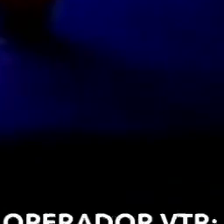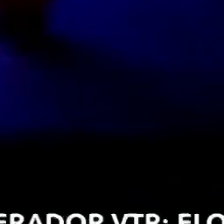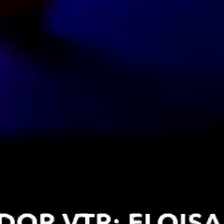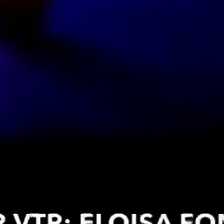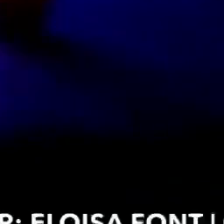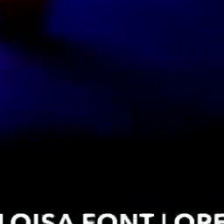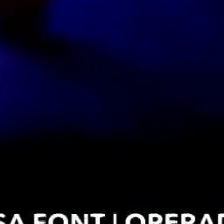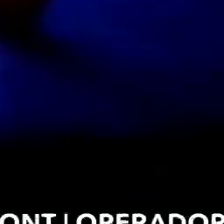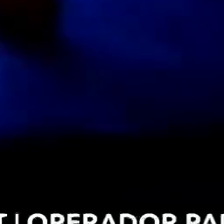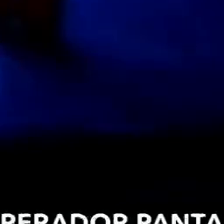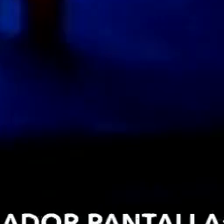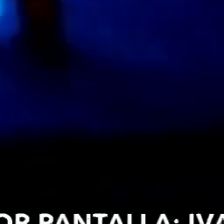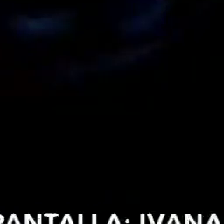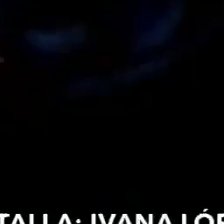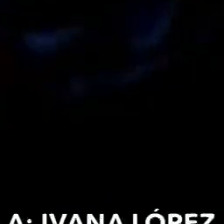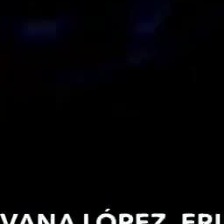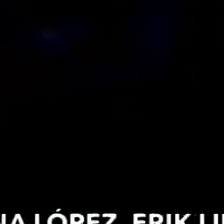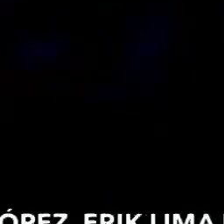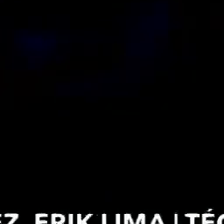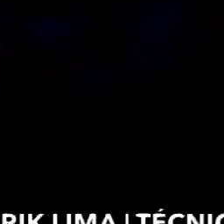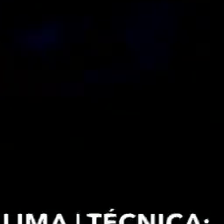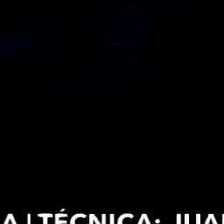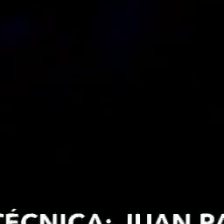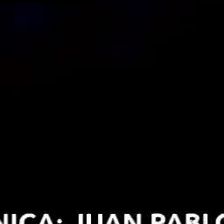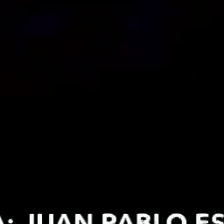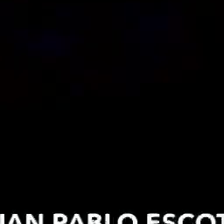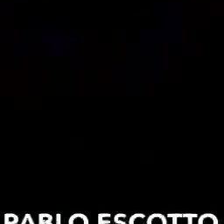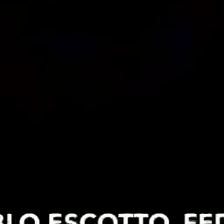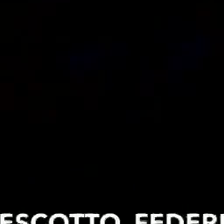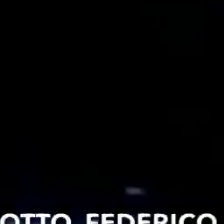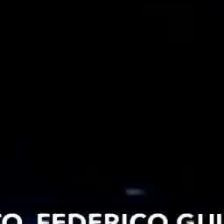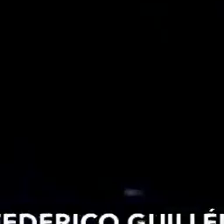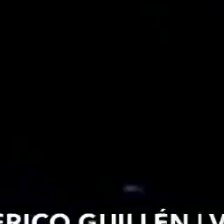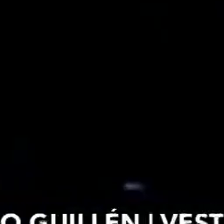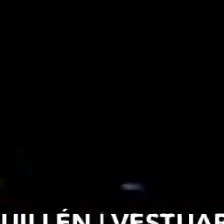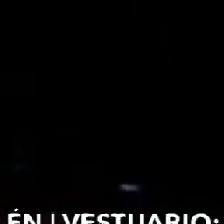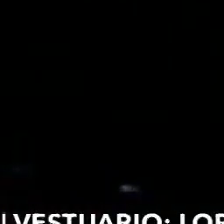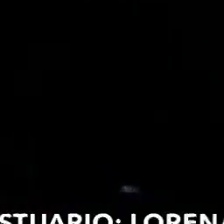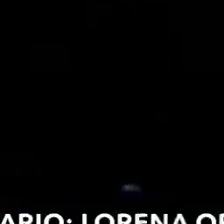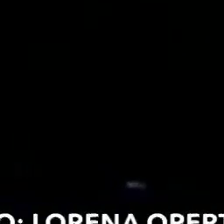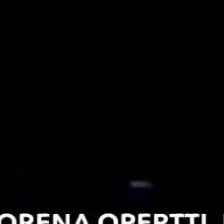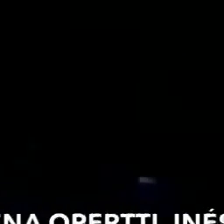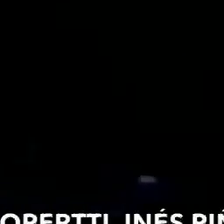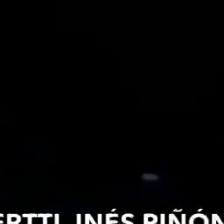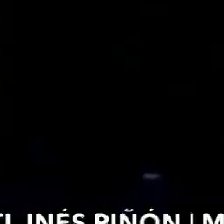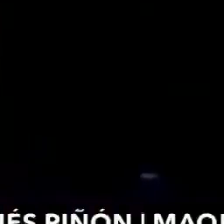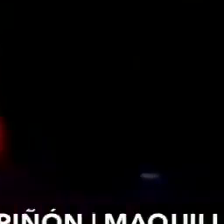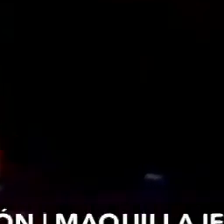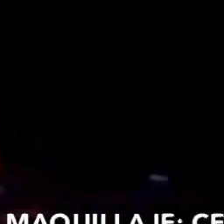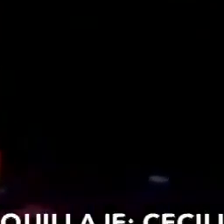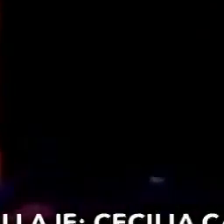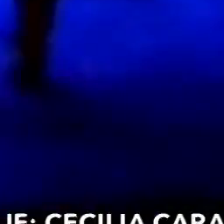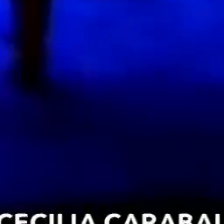otro paso yo doy, y con uno y con otro ya bailamos las dos.